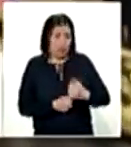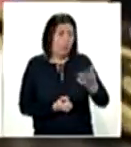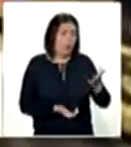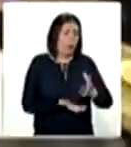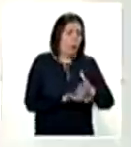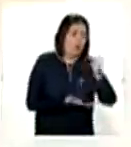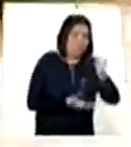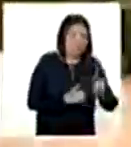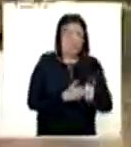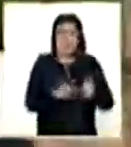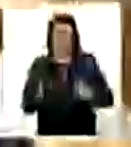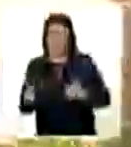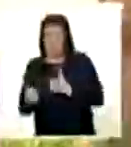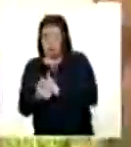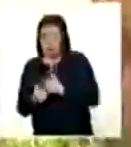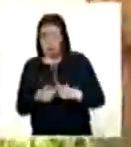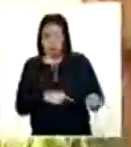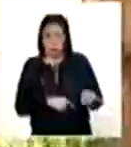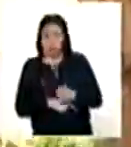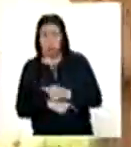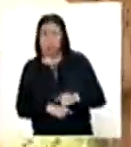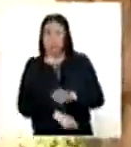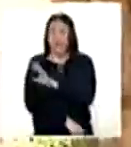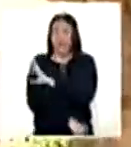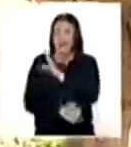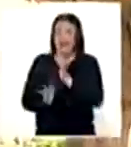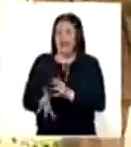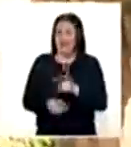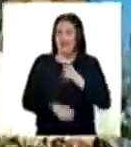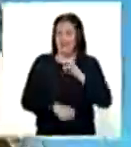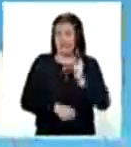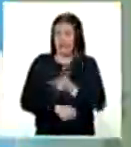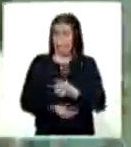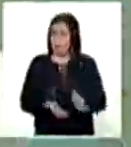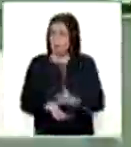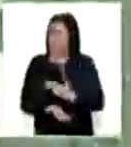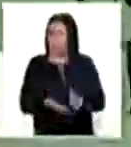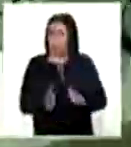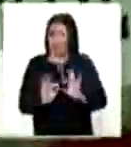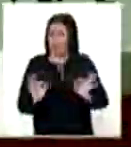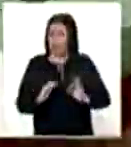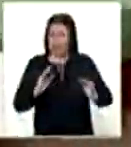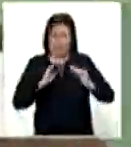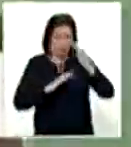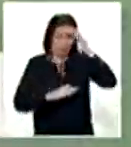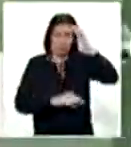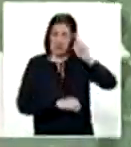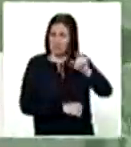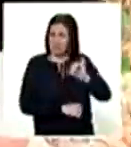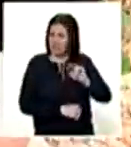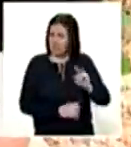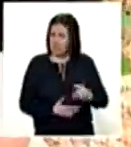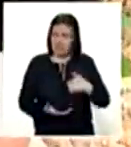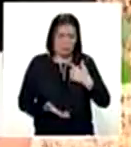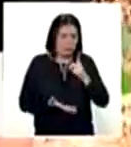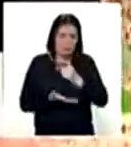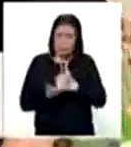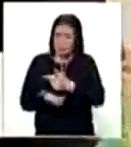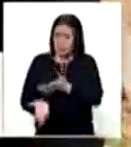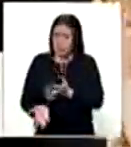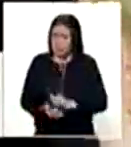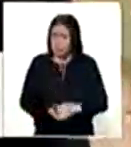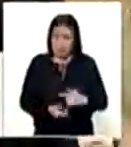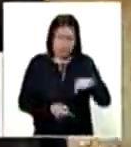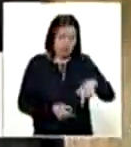la macroregión. La fiscal también denuncia la inacción de la Comisaría del Ingenio, porque cree que no la asistieron, debido a que en